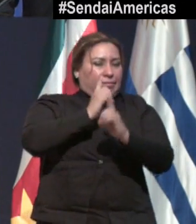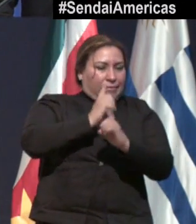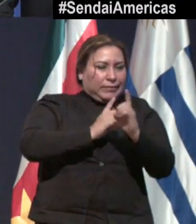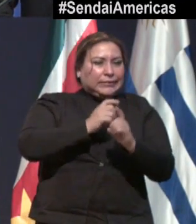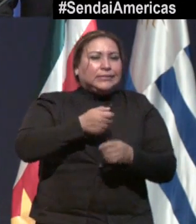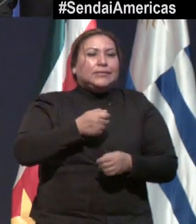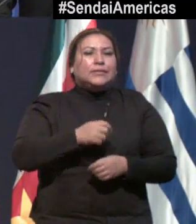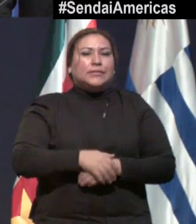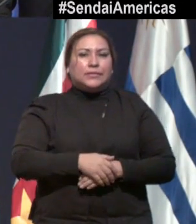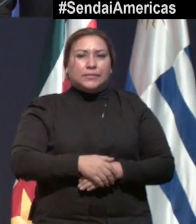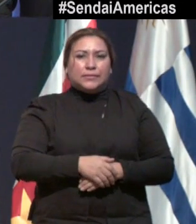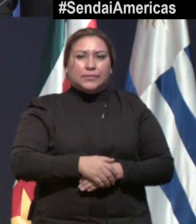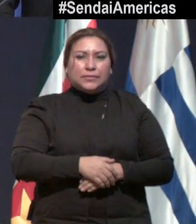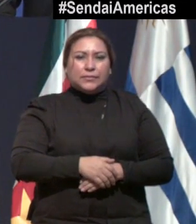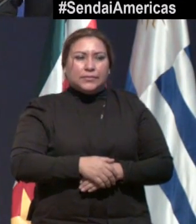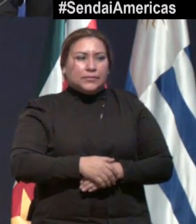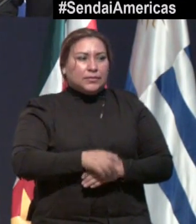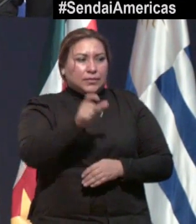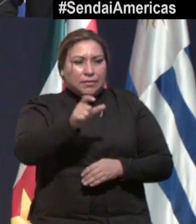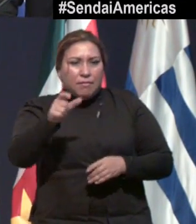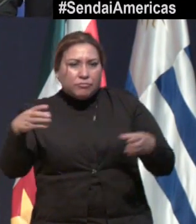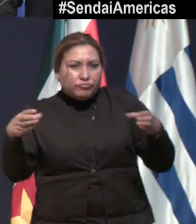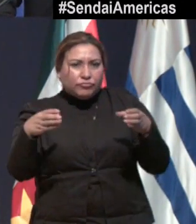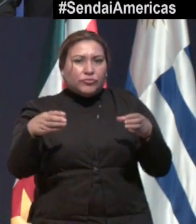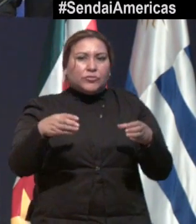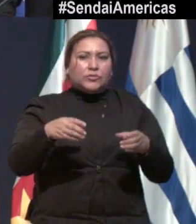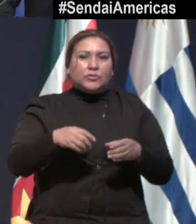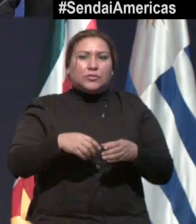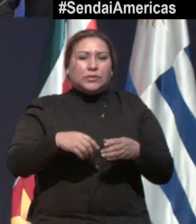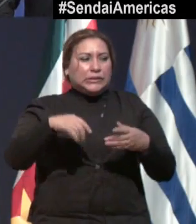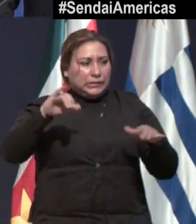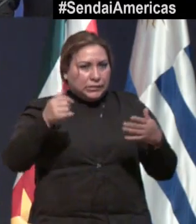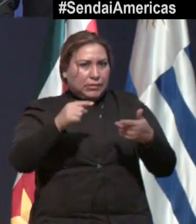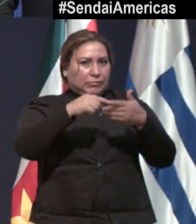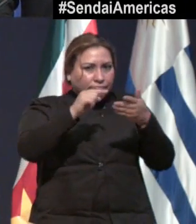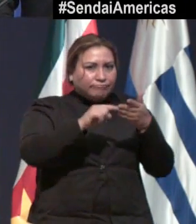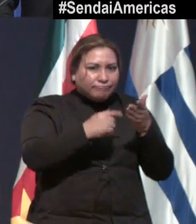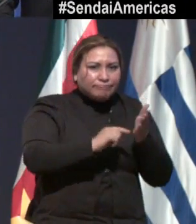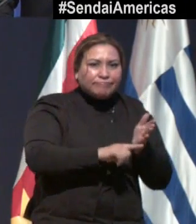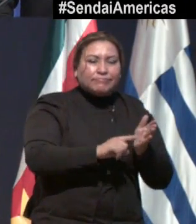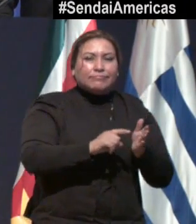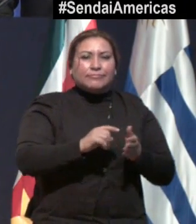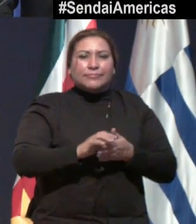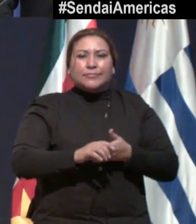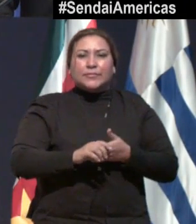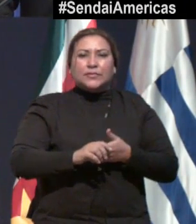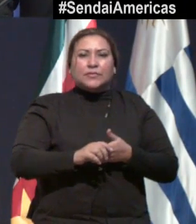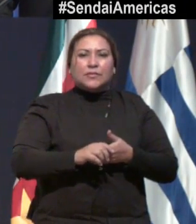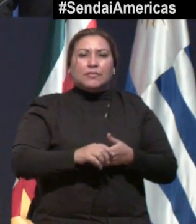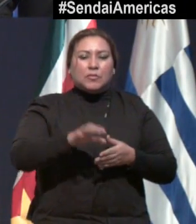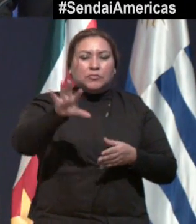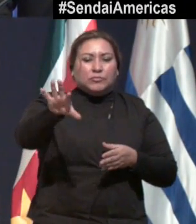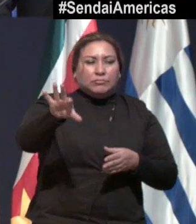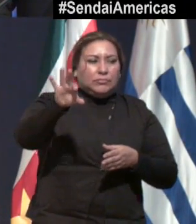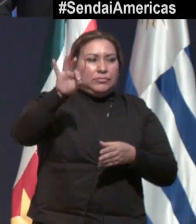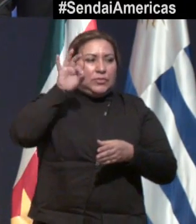en cada uno de las sesiones y los paneles que yo les acabo de pasar revista en este momento, vamos a extraer de